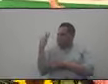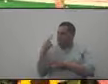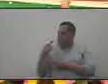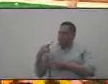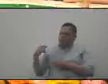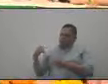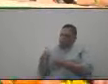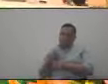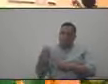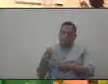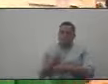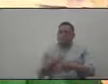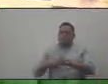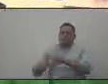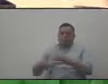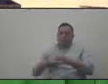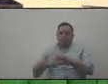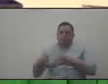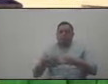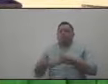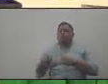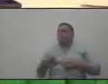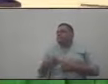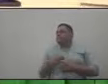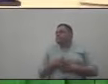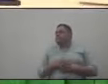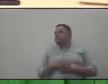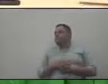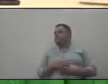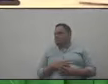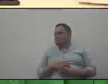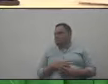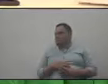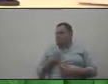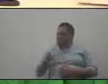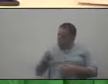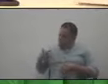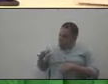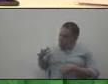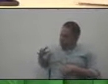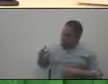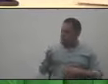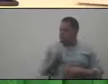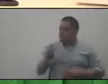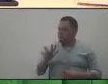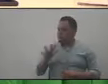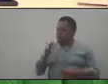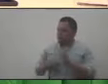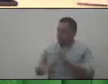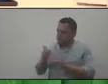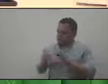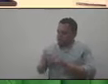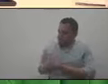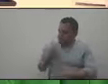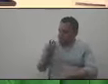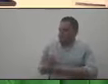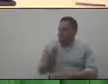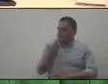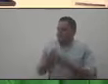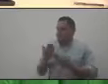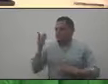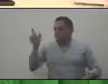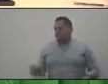jornadas que les toca a ustedes para sacar adelante la salud de los casanareños. Es